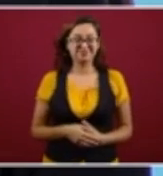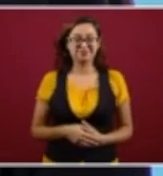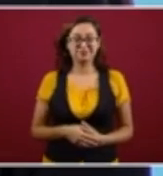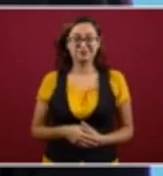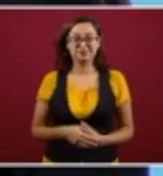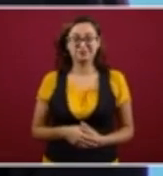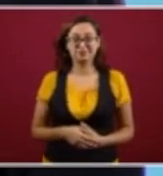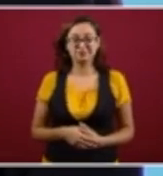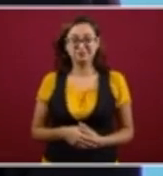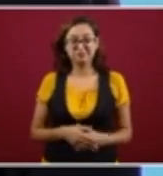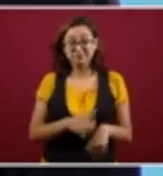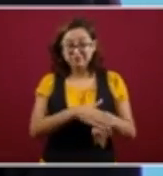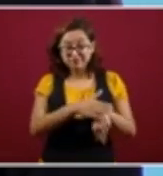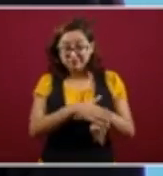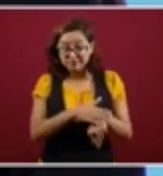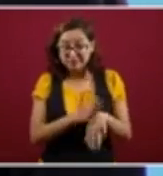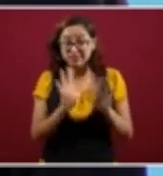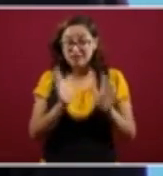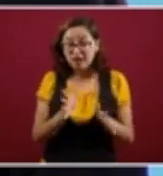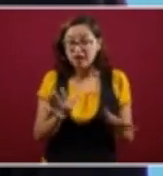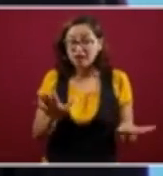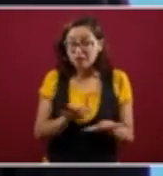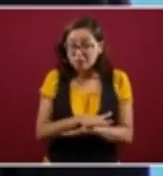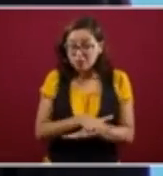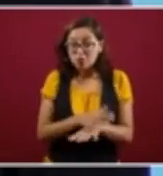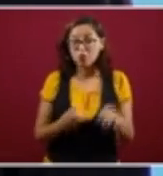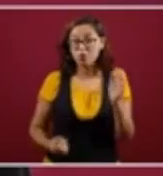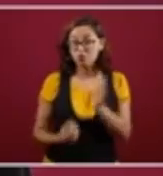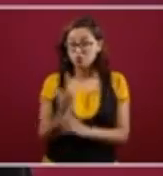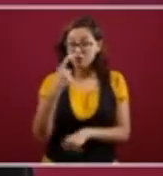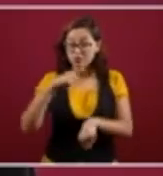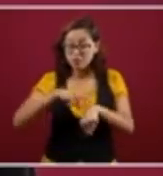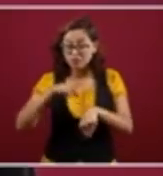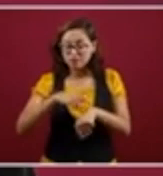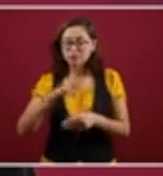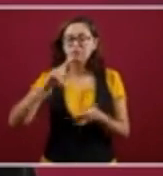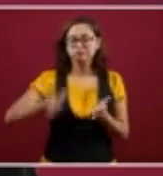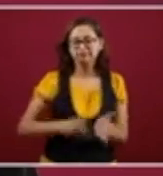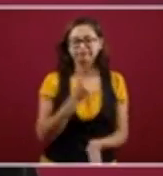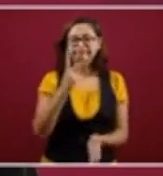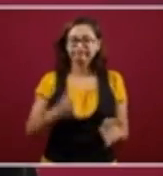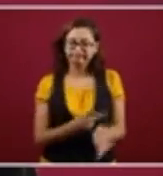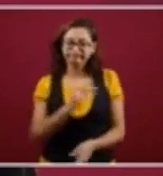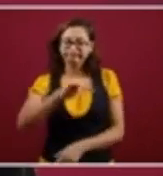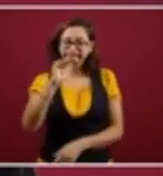de que son otros tiempos. Entonces los tenemos que estar recordando